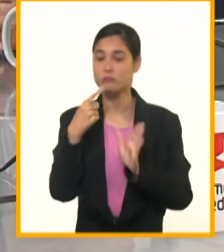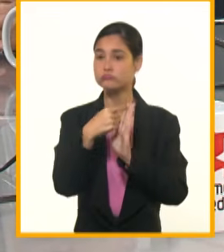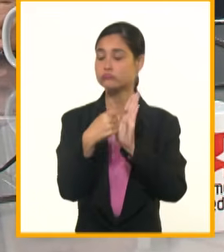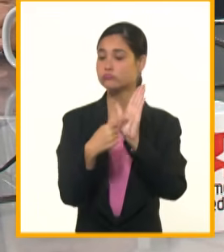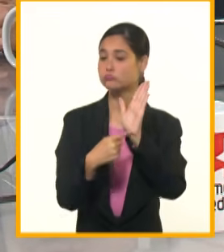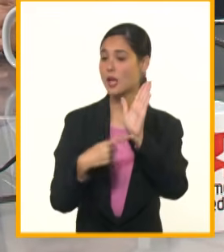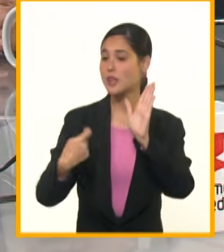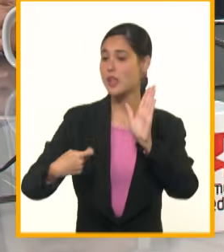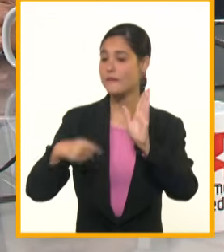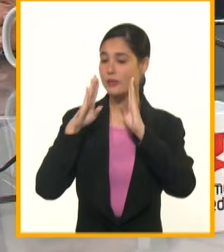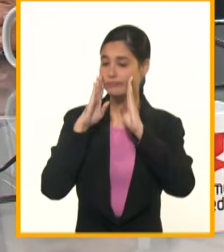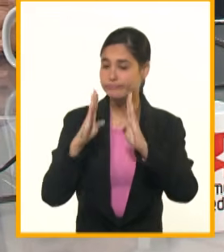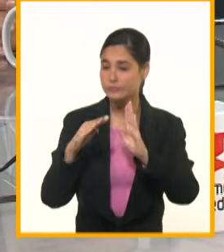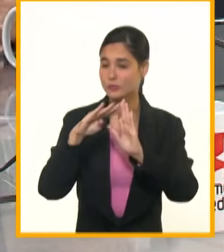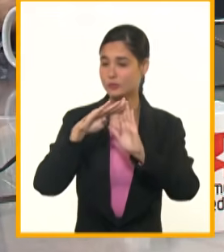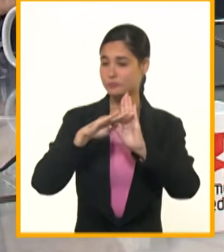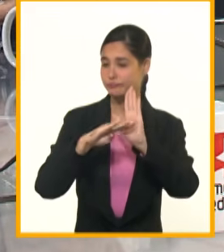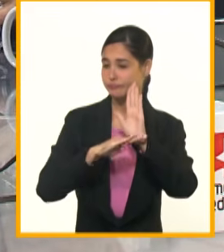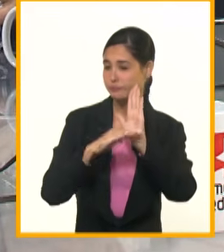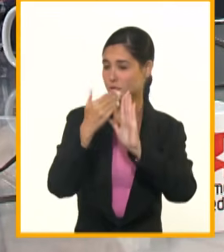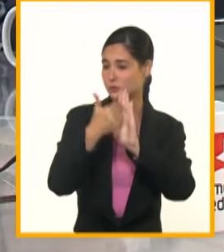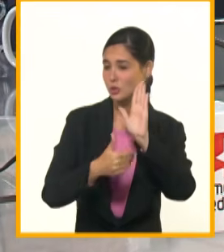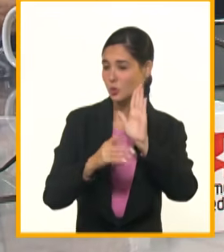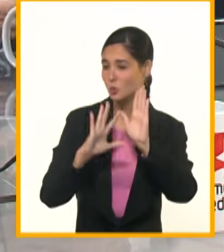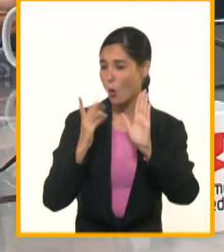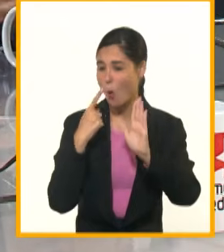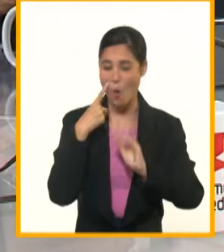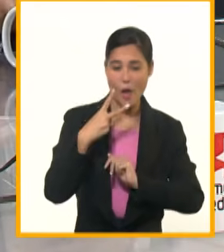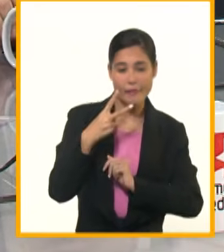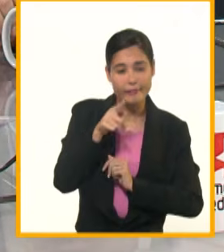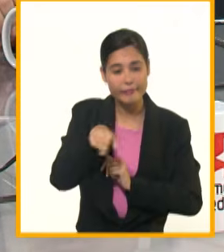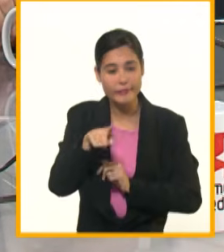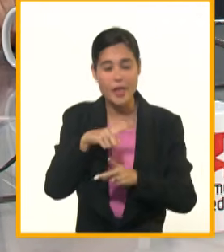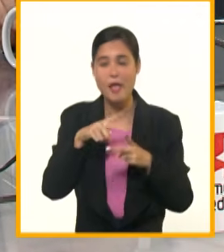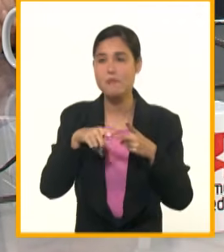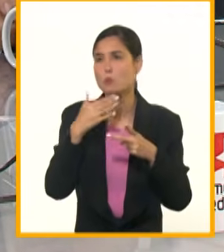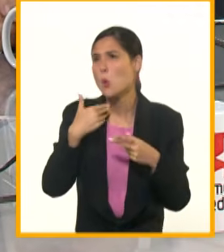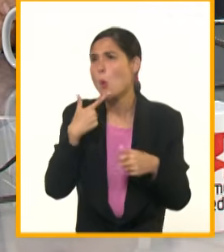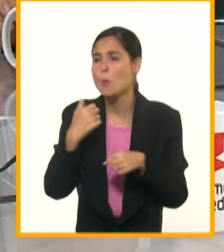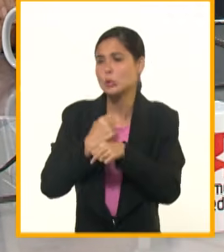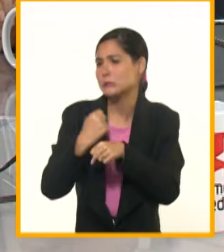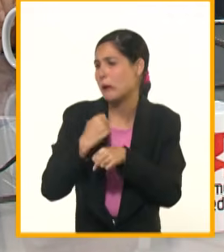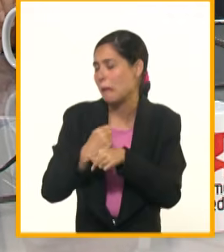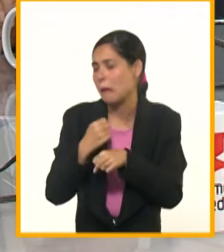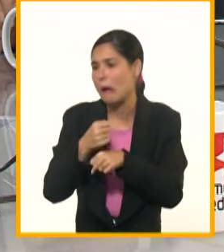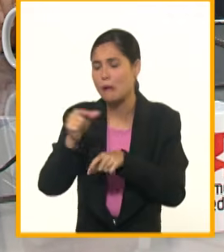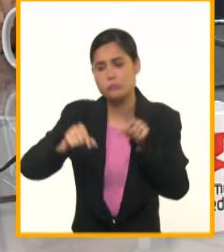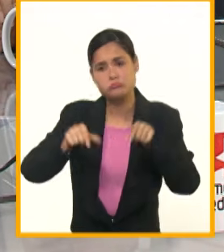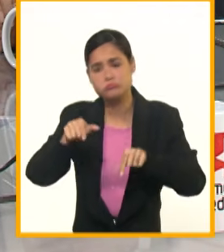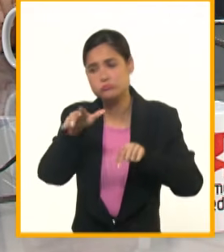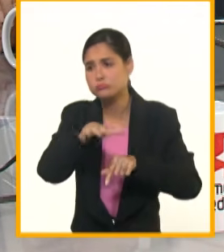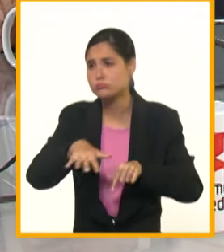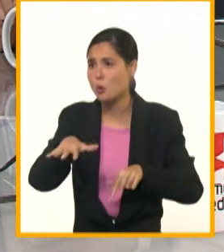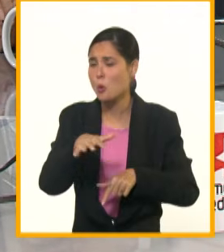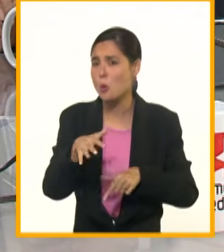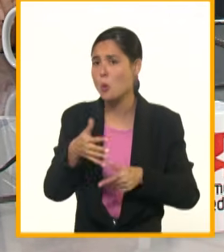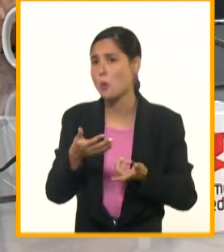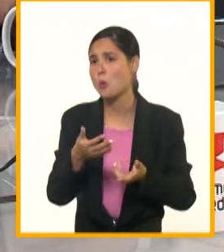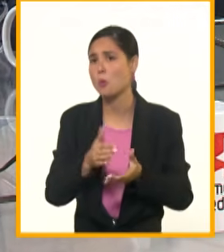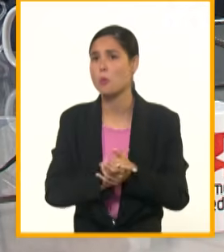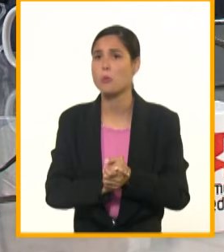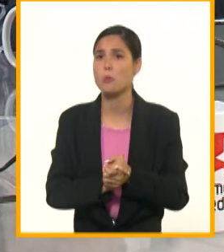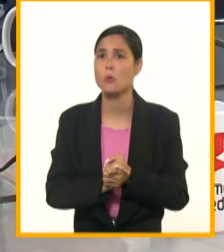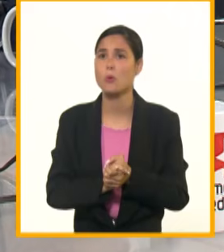le ha prestado atención? ¿Cómo se trabaja hoy el desafío que tenemos en medio de